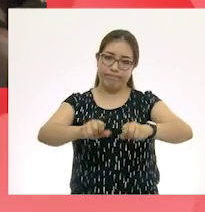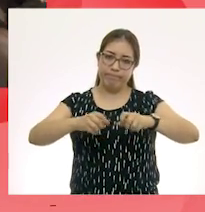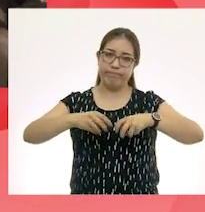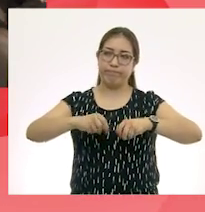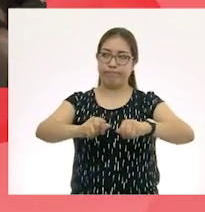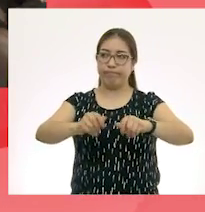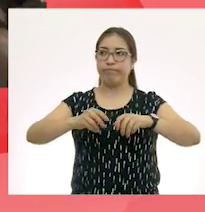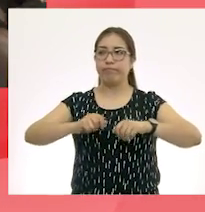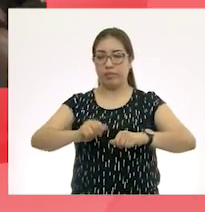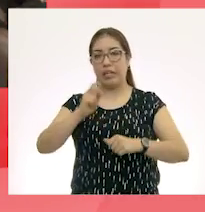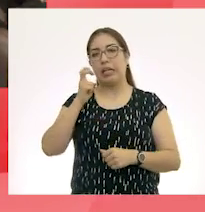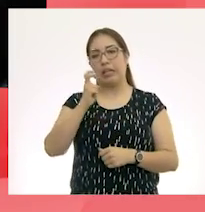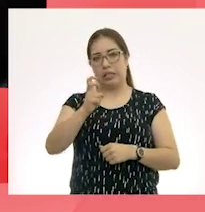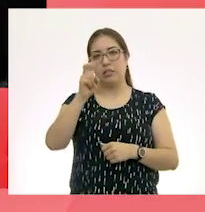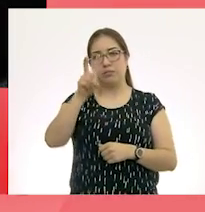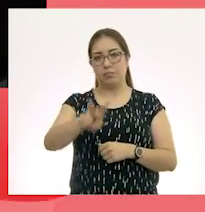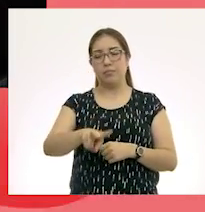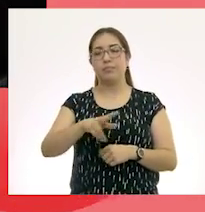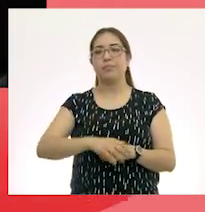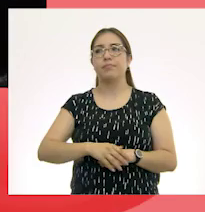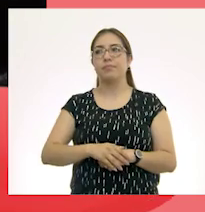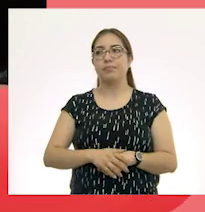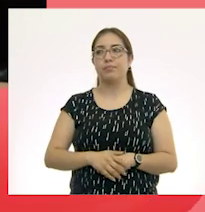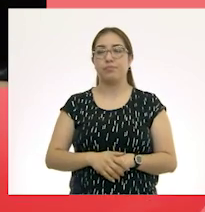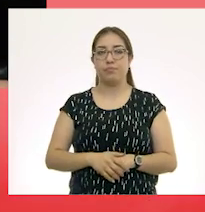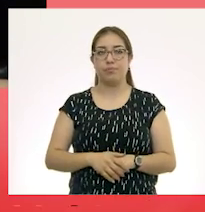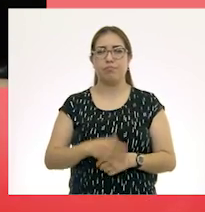Sí. Exactamente. Vamos a dejar que doña Mari